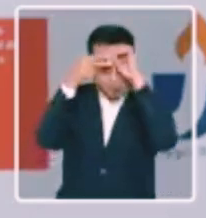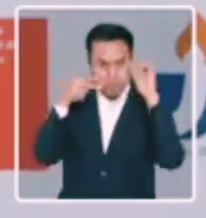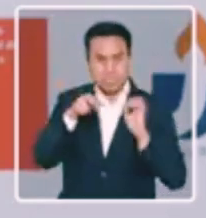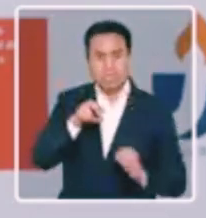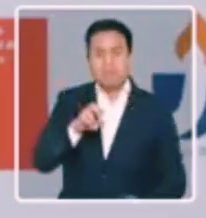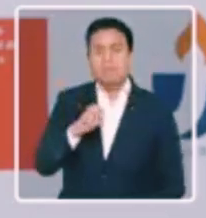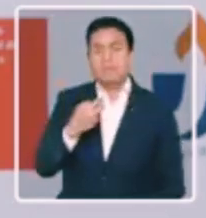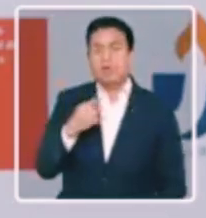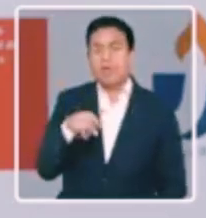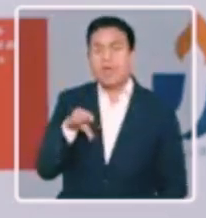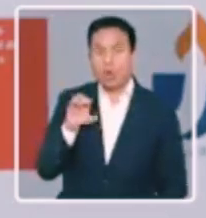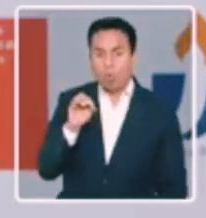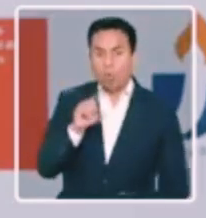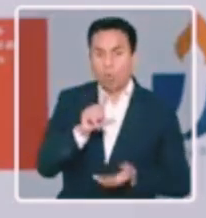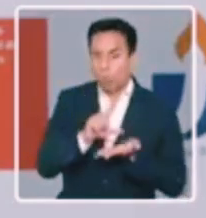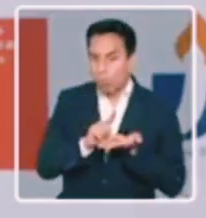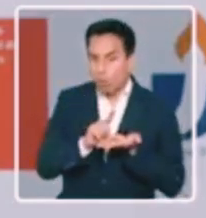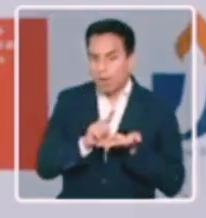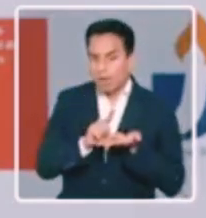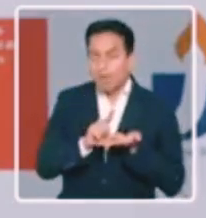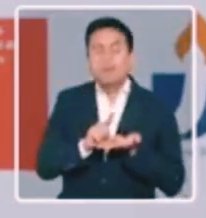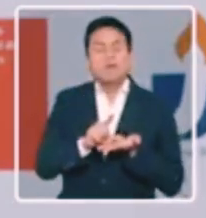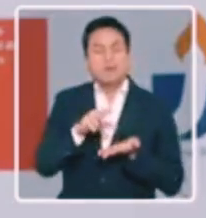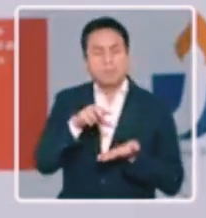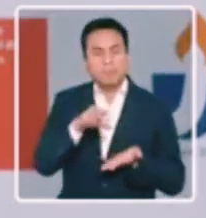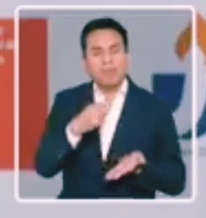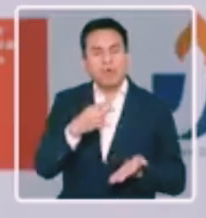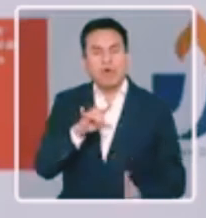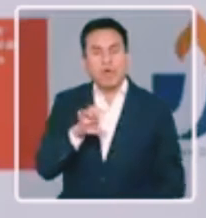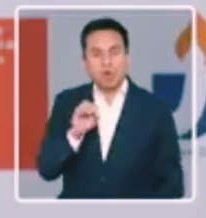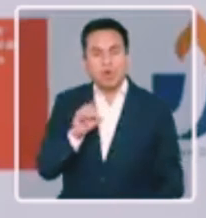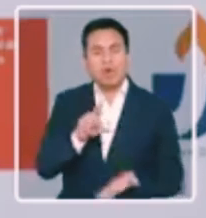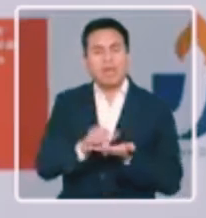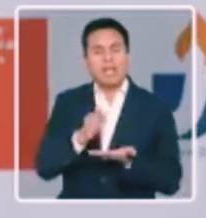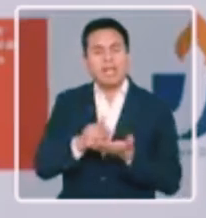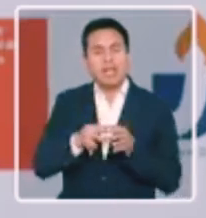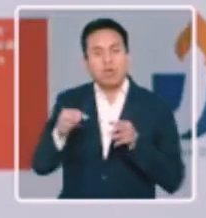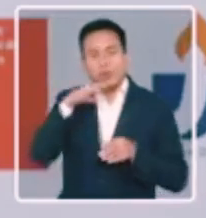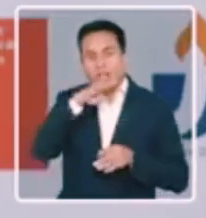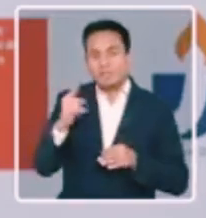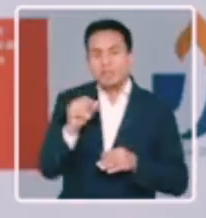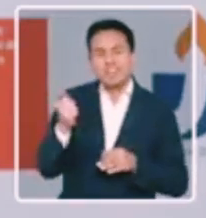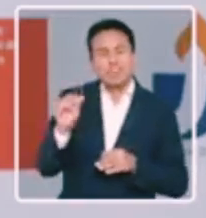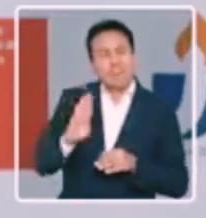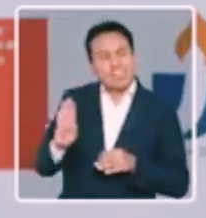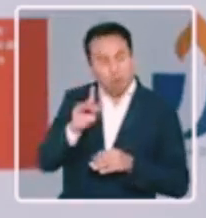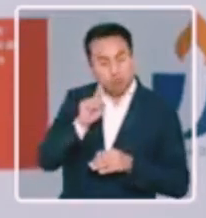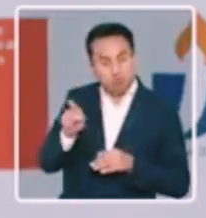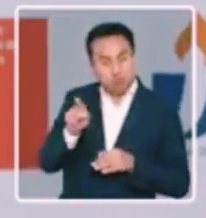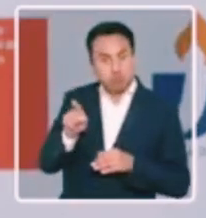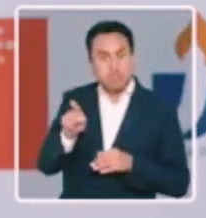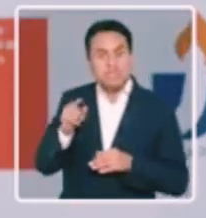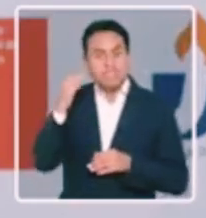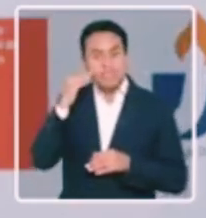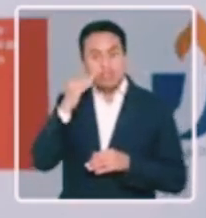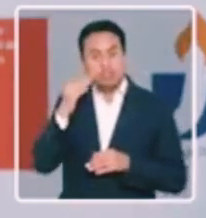pehuenco en pehuenco Sí en pehuenco en una escuela rural de primero a sexto básico en donde